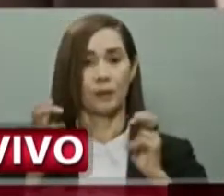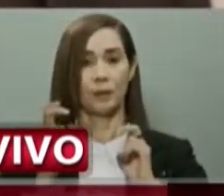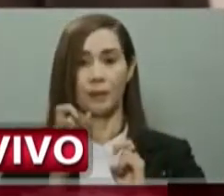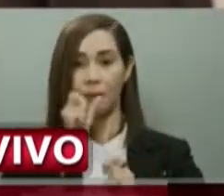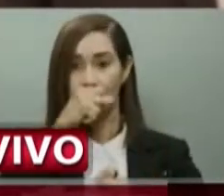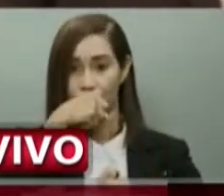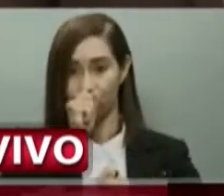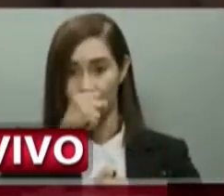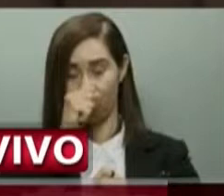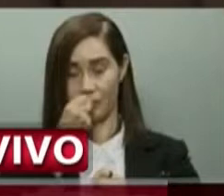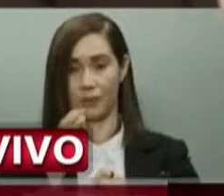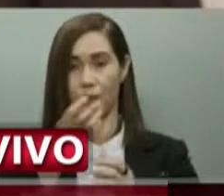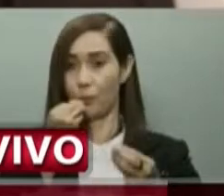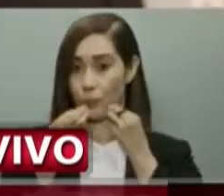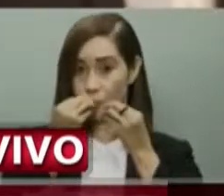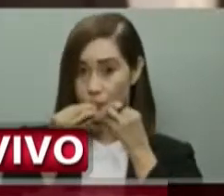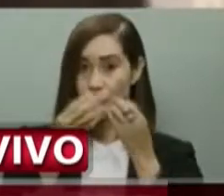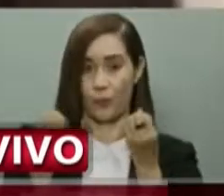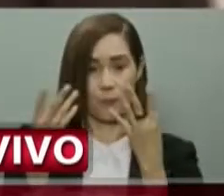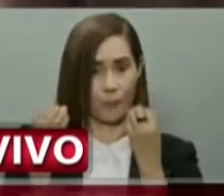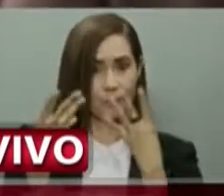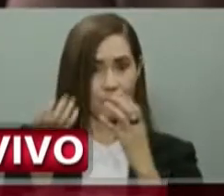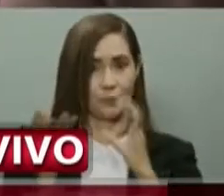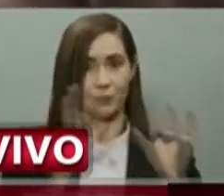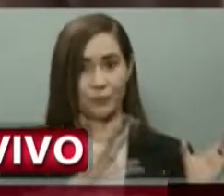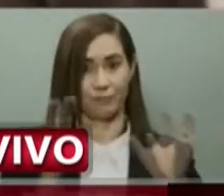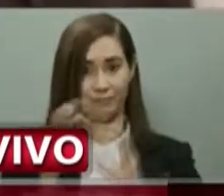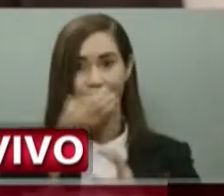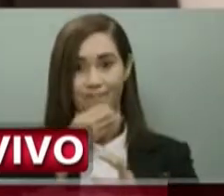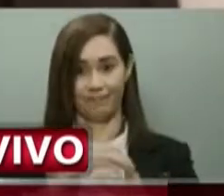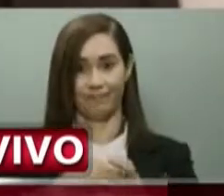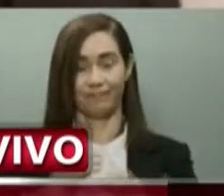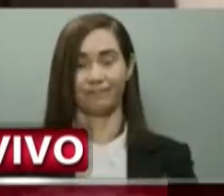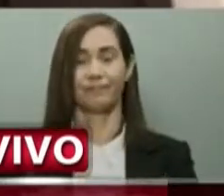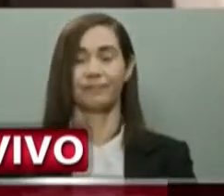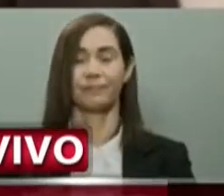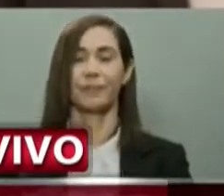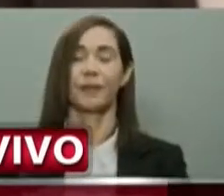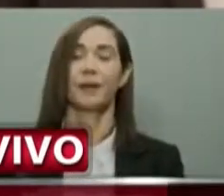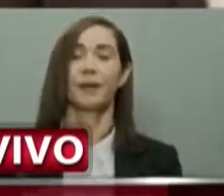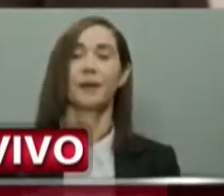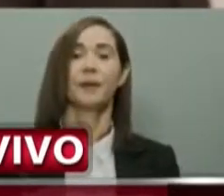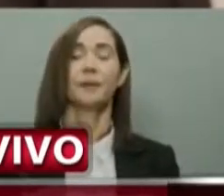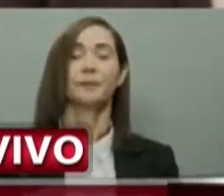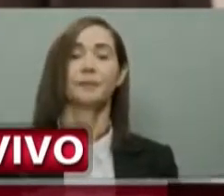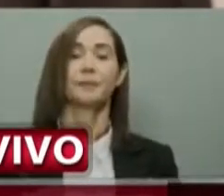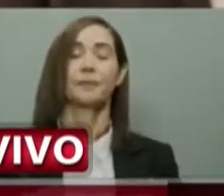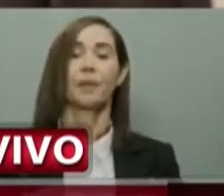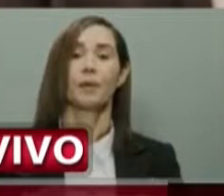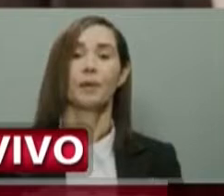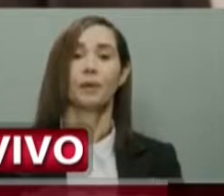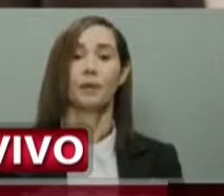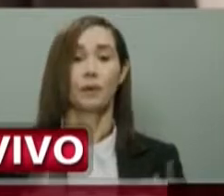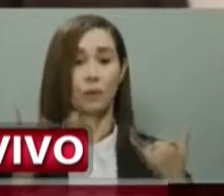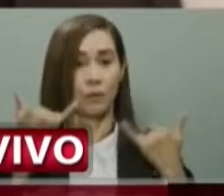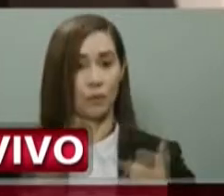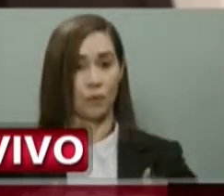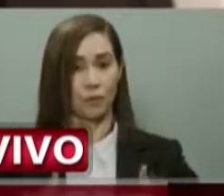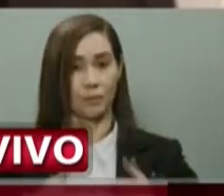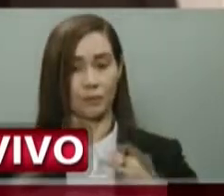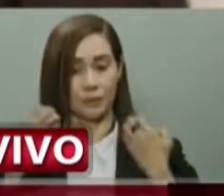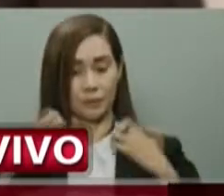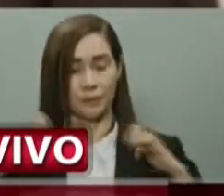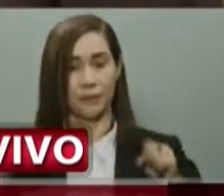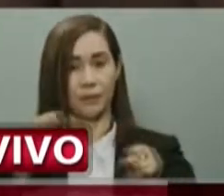que también se consume mucho en la época navideña. Hoy, debido al arduo trabajo y al apoyo que